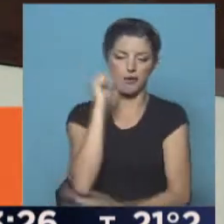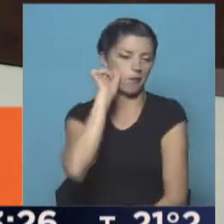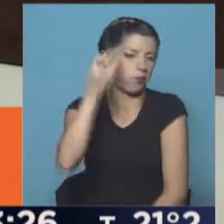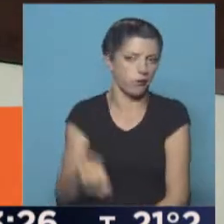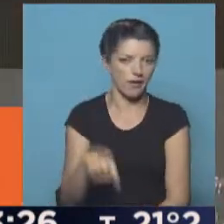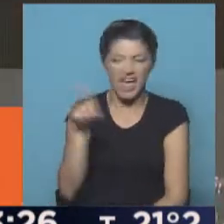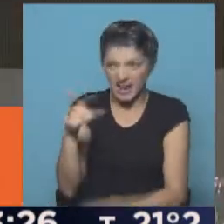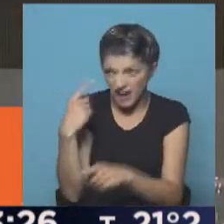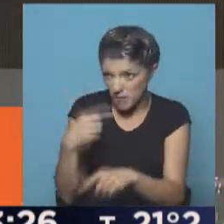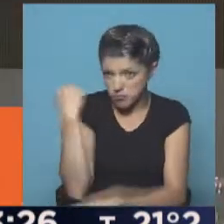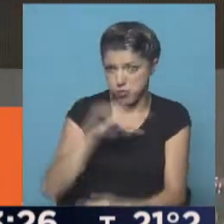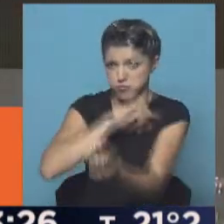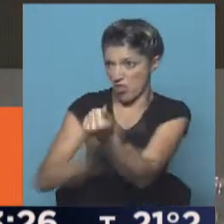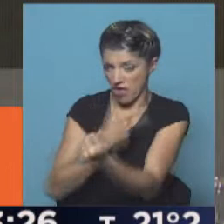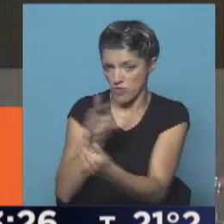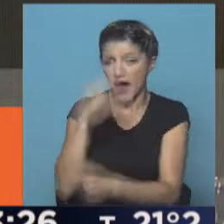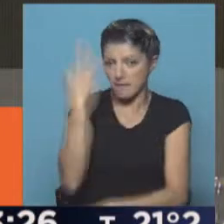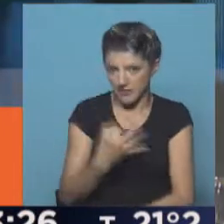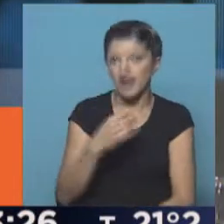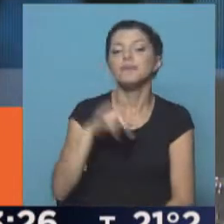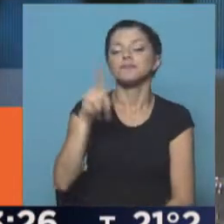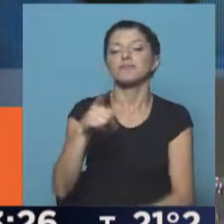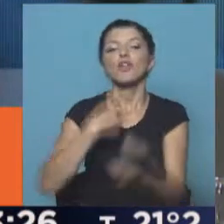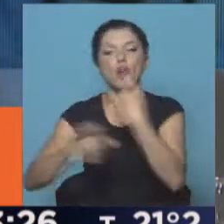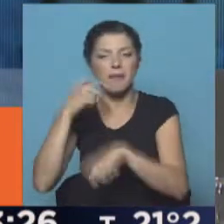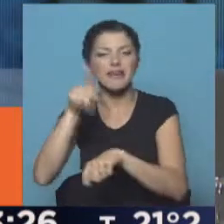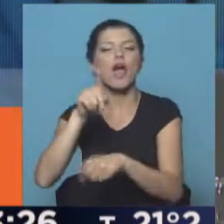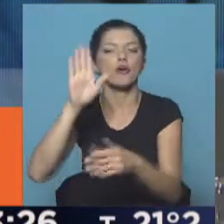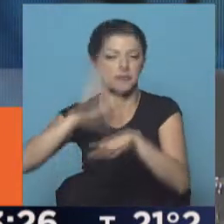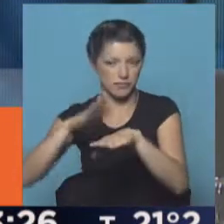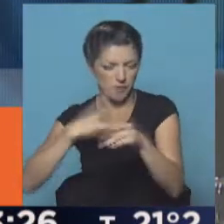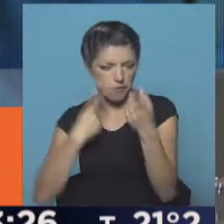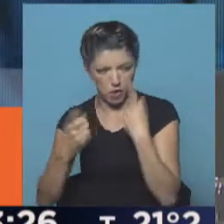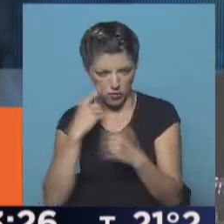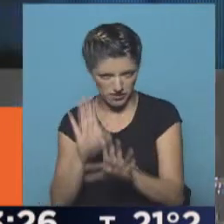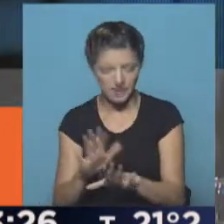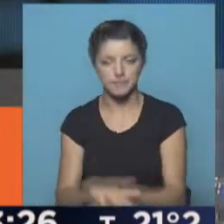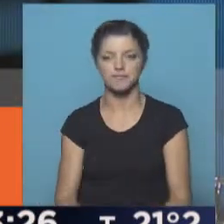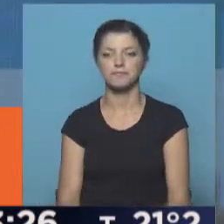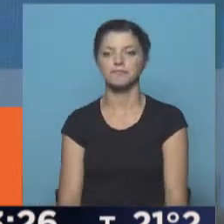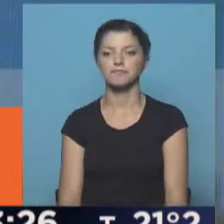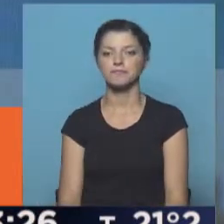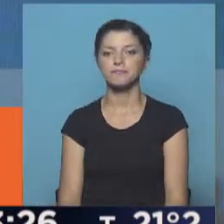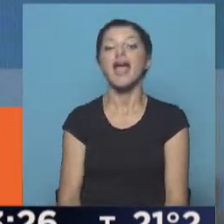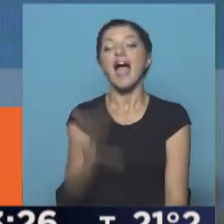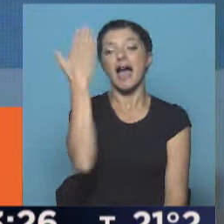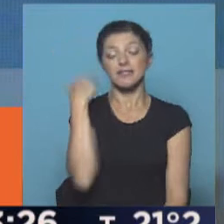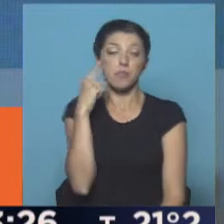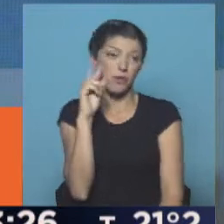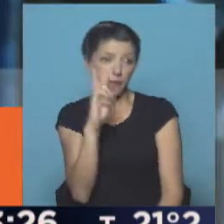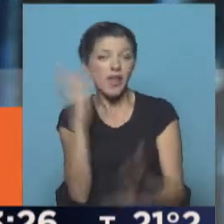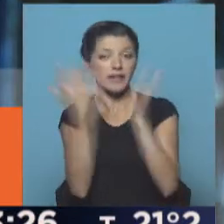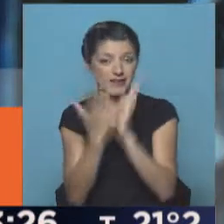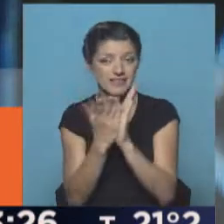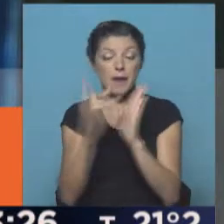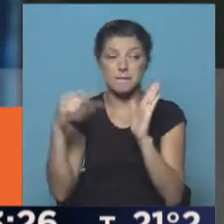no es el ministro de Economía, sino las AFP, los mercados, etc. Me parece que esto es lo que está pasando ahora en Chile. Era más previsible Chile, esta es una realidad, es decir,